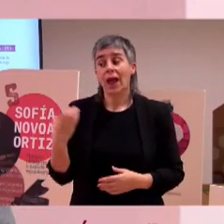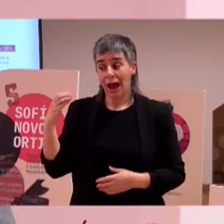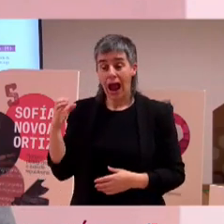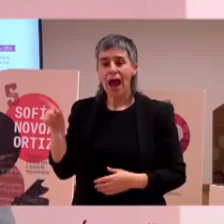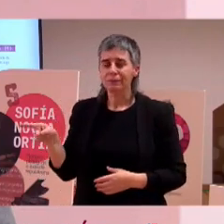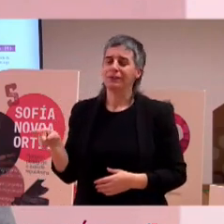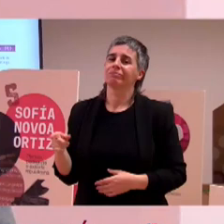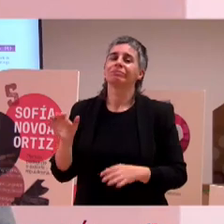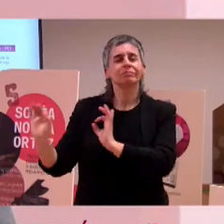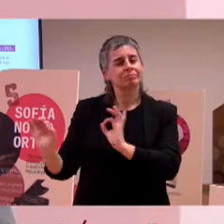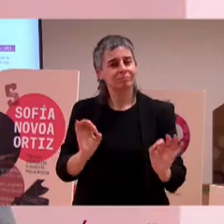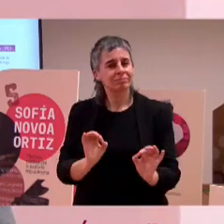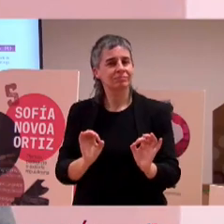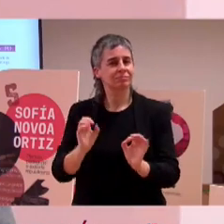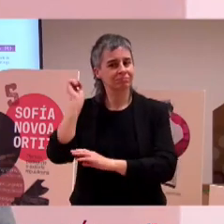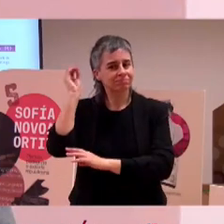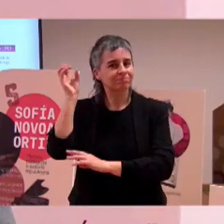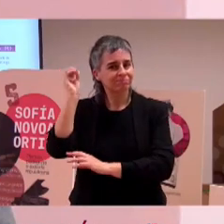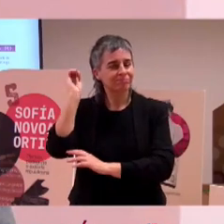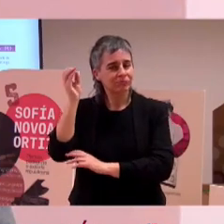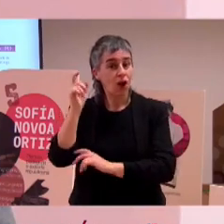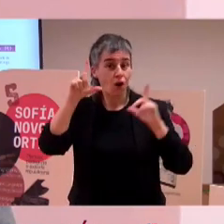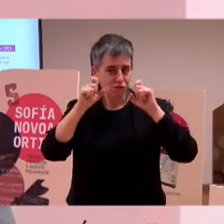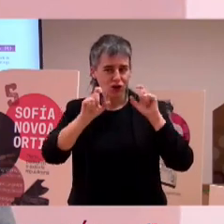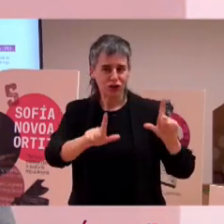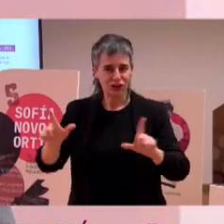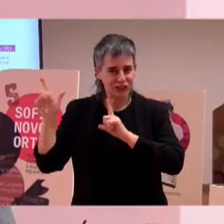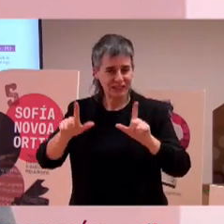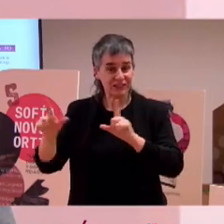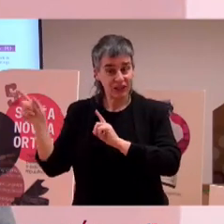unha presentación con unhas fotos moi chulas para mergullarnos